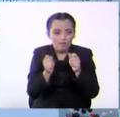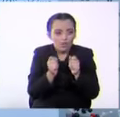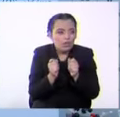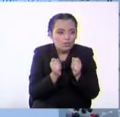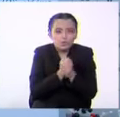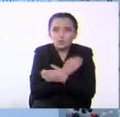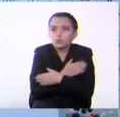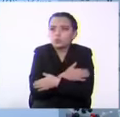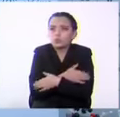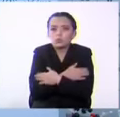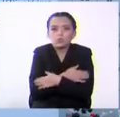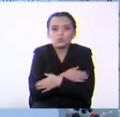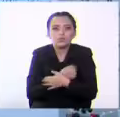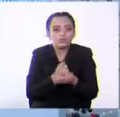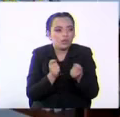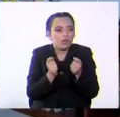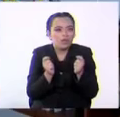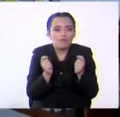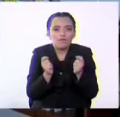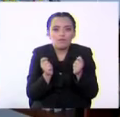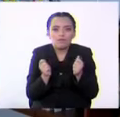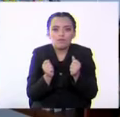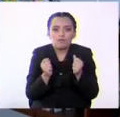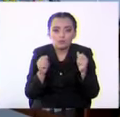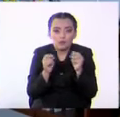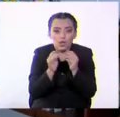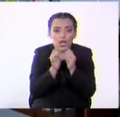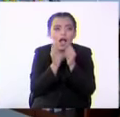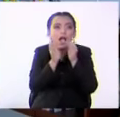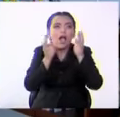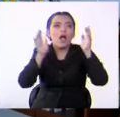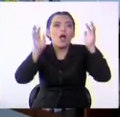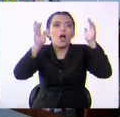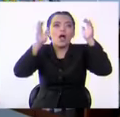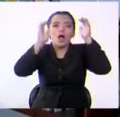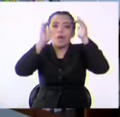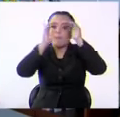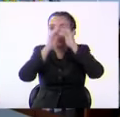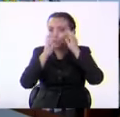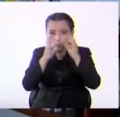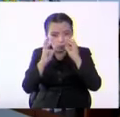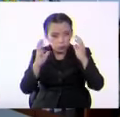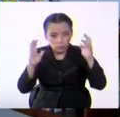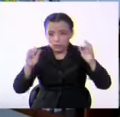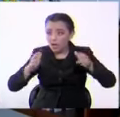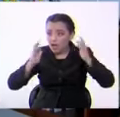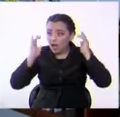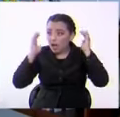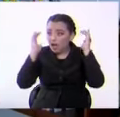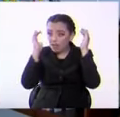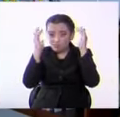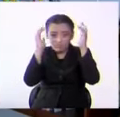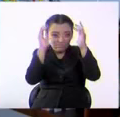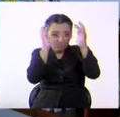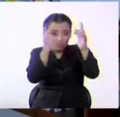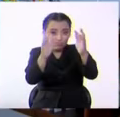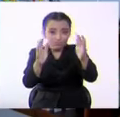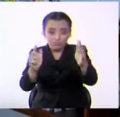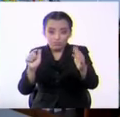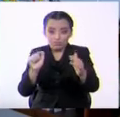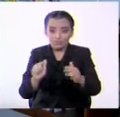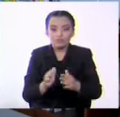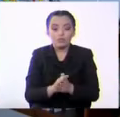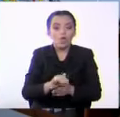a ciertos ecosistemas muy llenos de árboles que otros que podríamos tener bastante alterados, como el caso de un